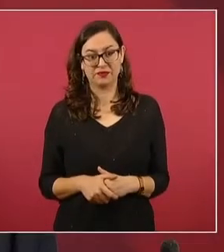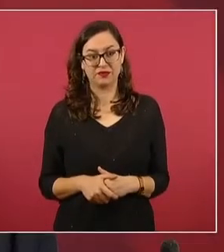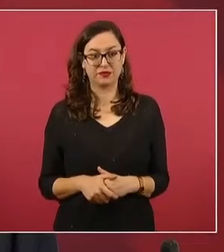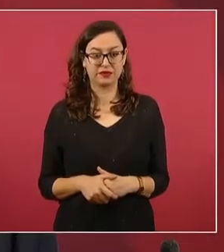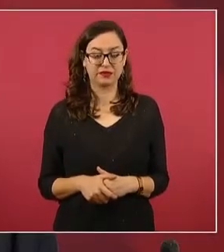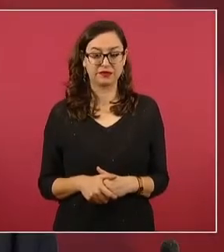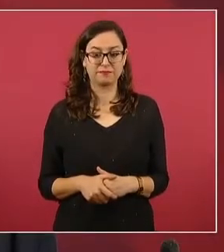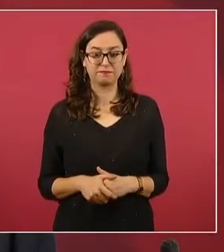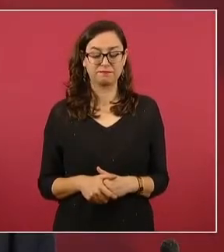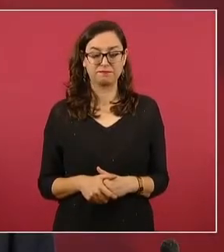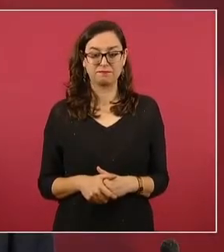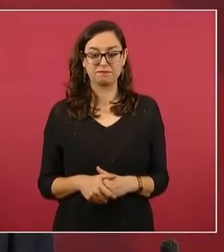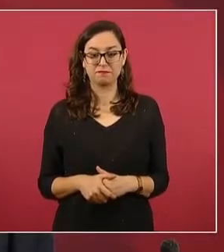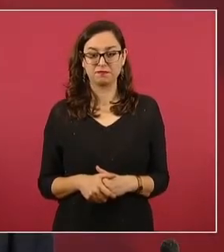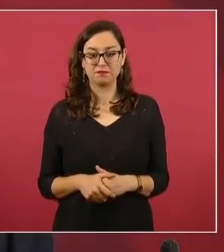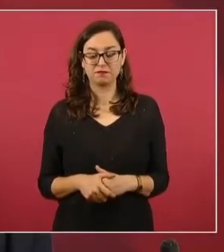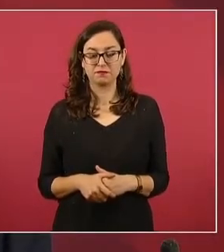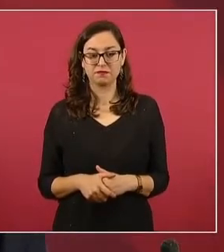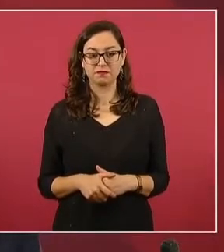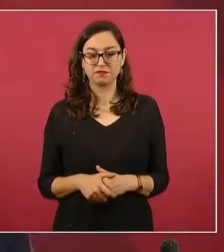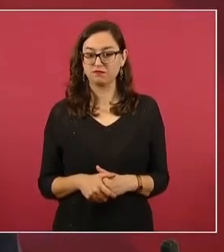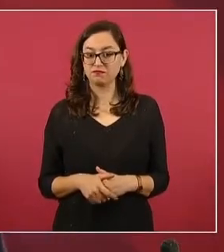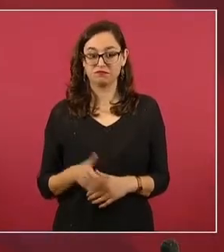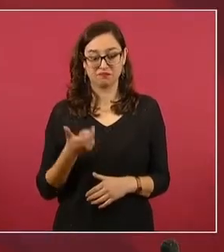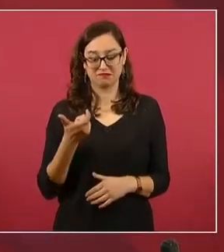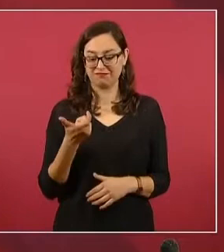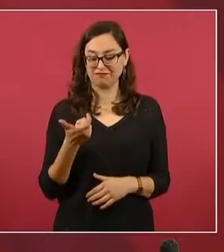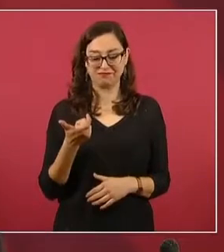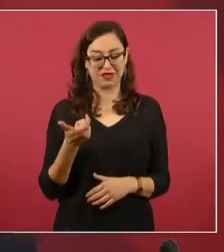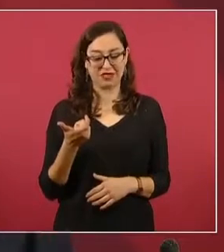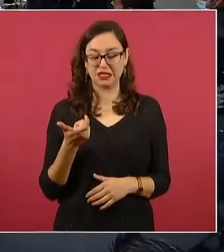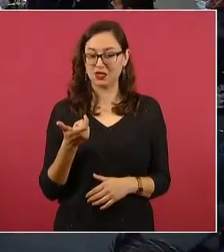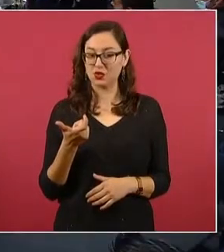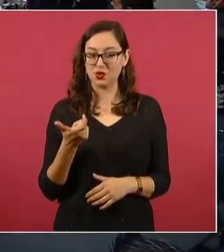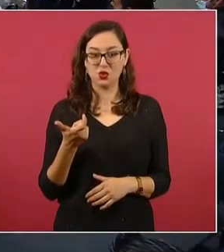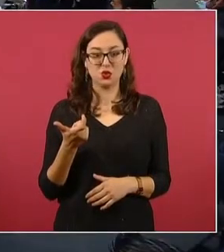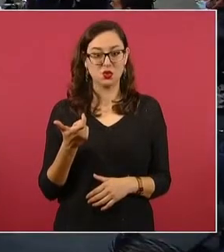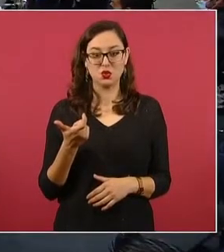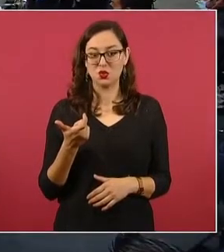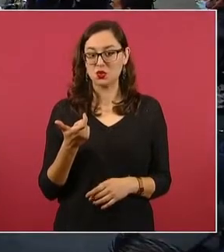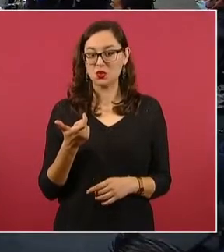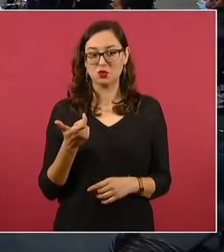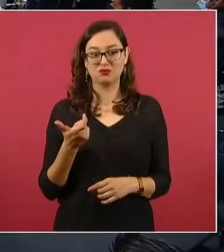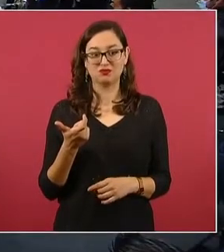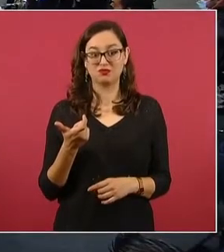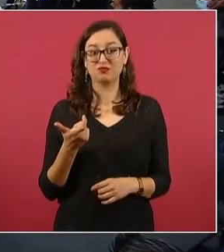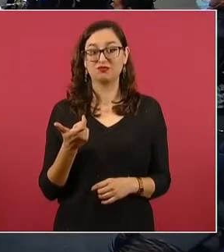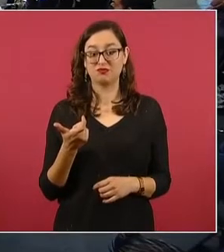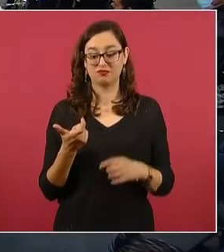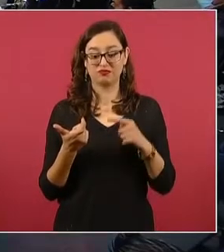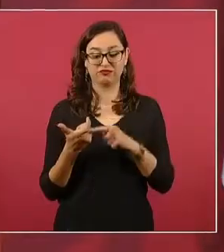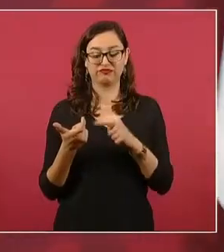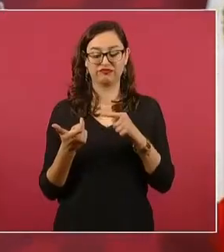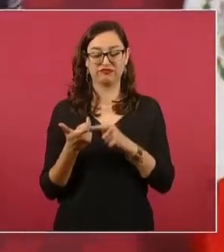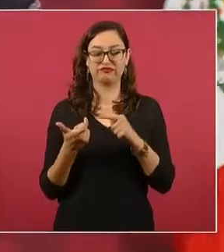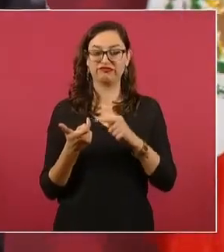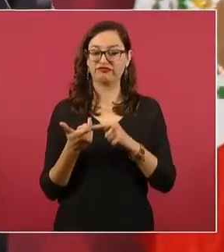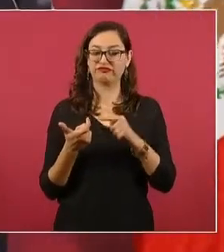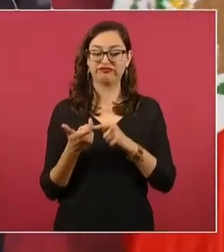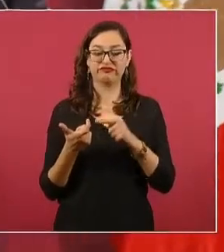El dinero es la mamá,